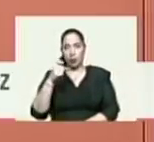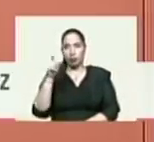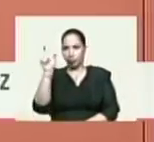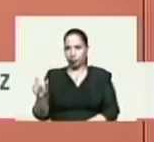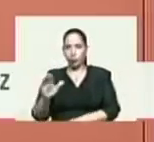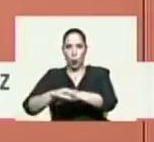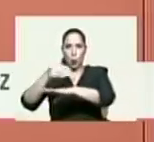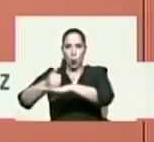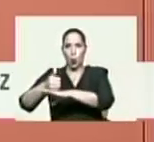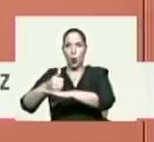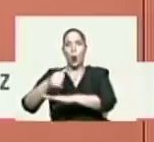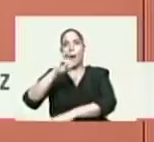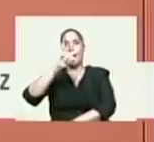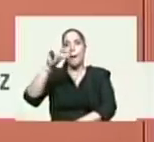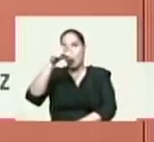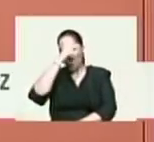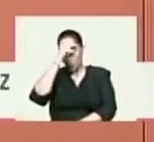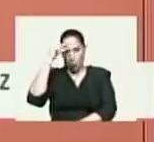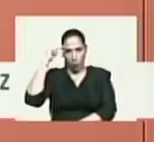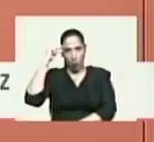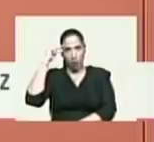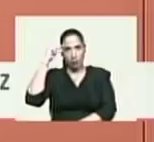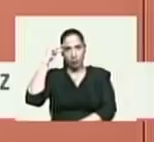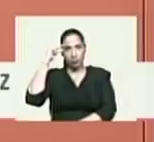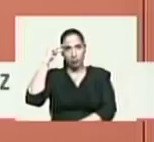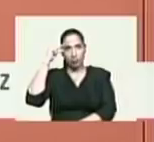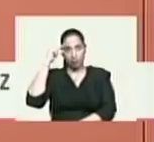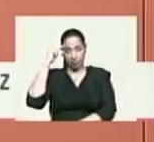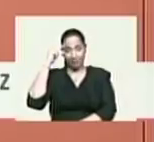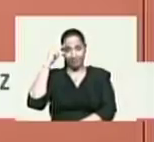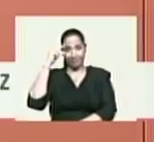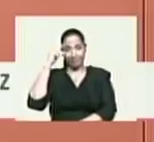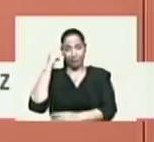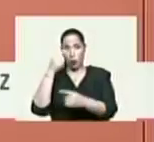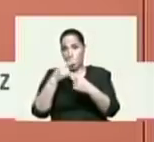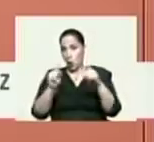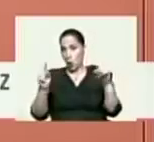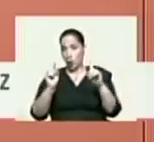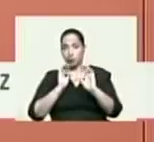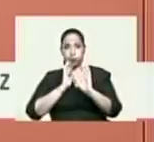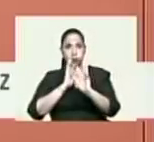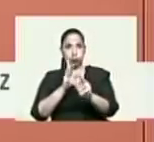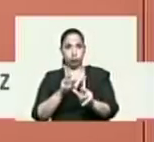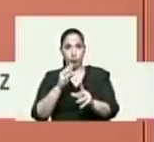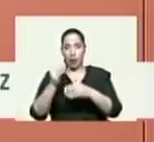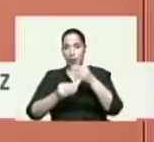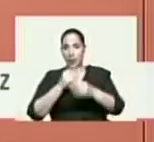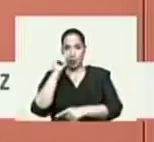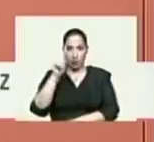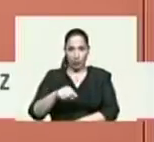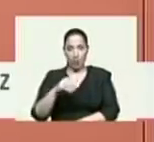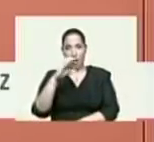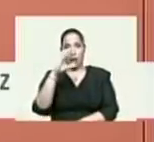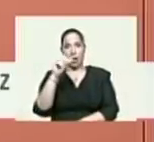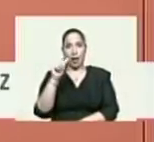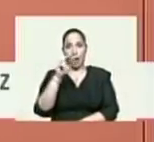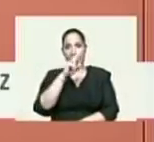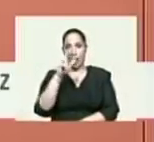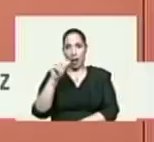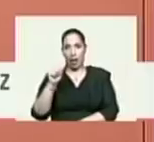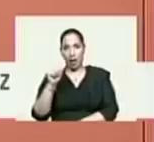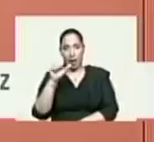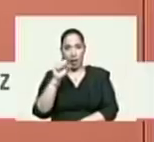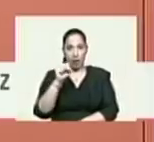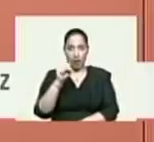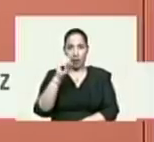señor Julio Borges. De hecho, otra de las confesiones que hizo también el señor Carrasco es